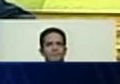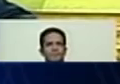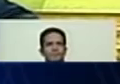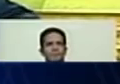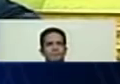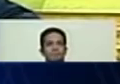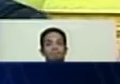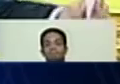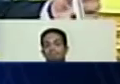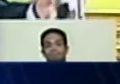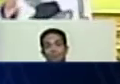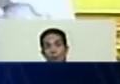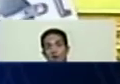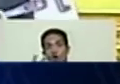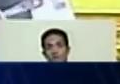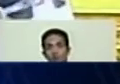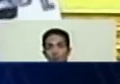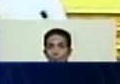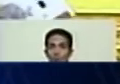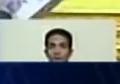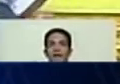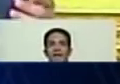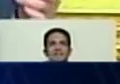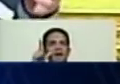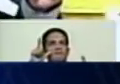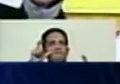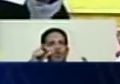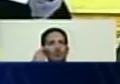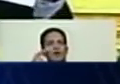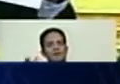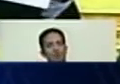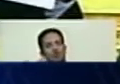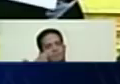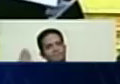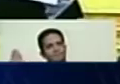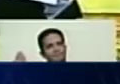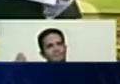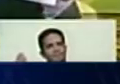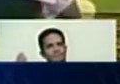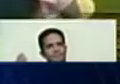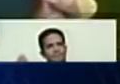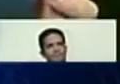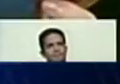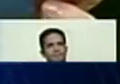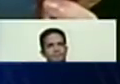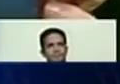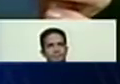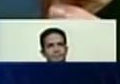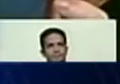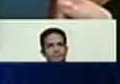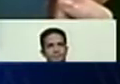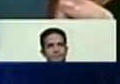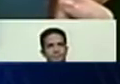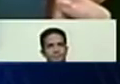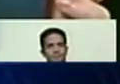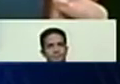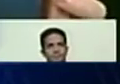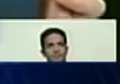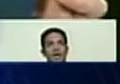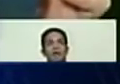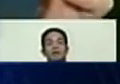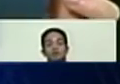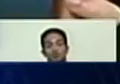Para que no haya confusión en la prensa, esta es una foto de la reunión de ese día. En el despacho del canciller, insisto, yo